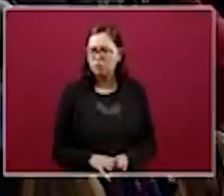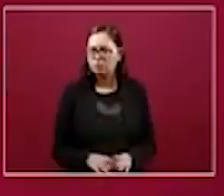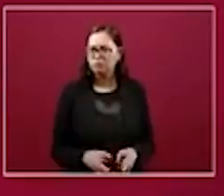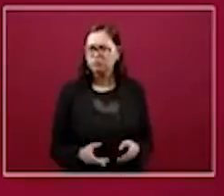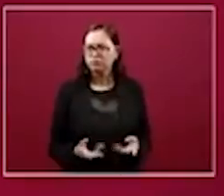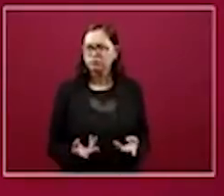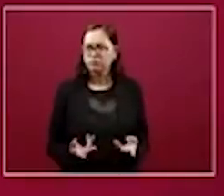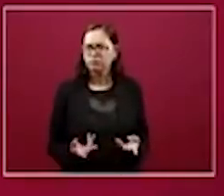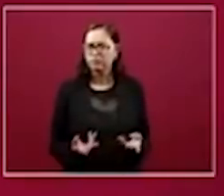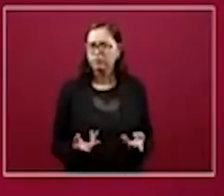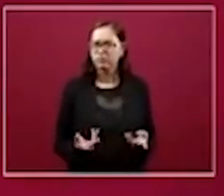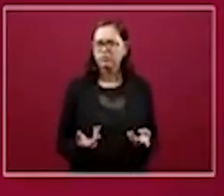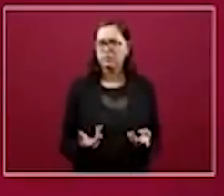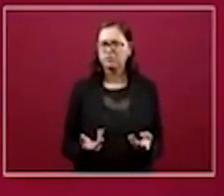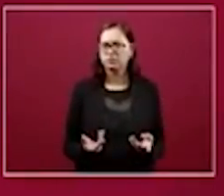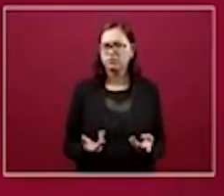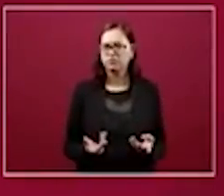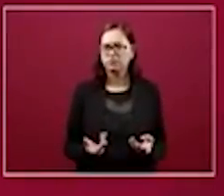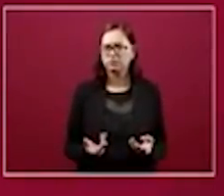¿por qué